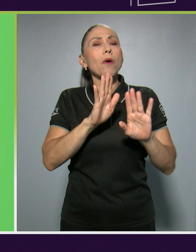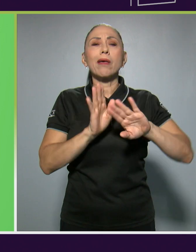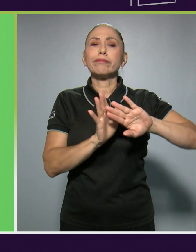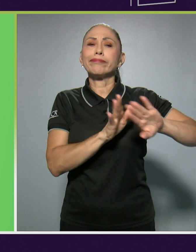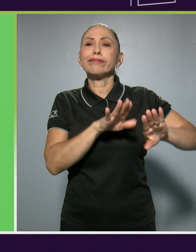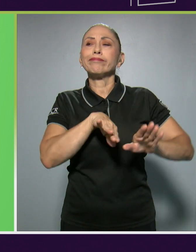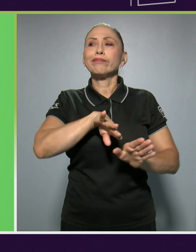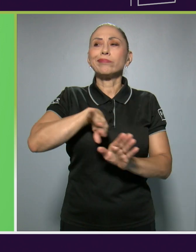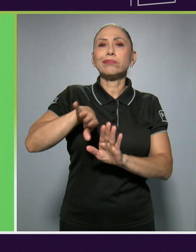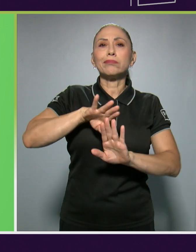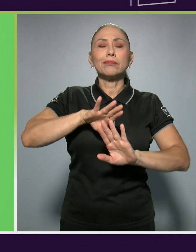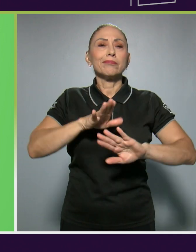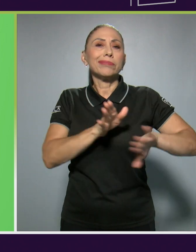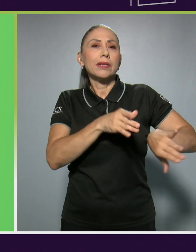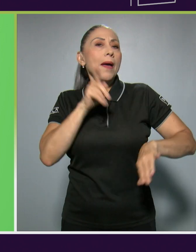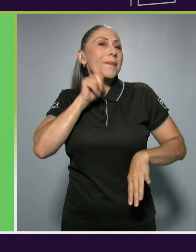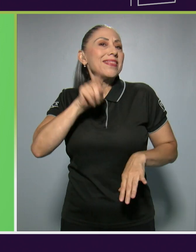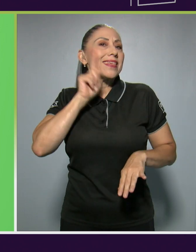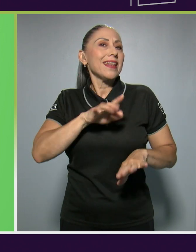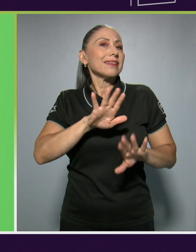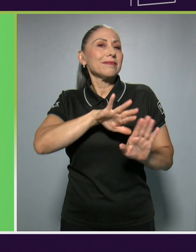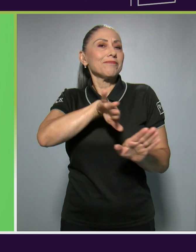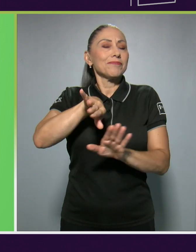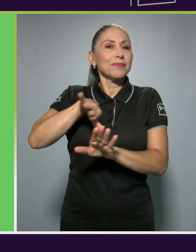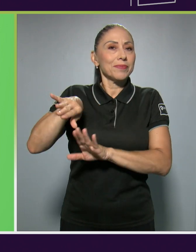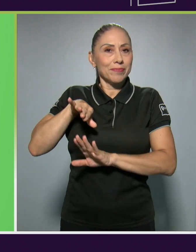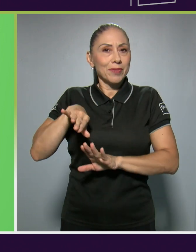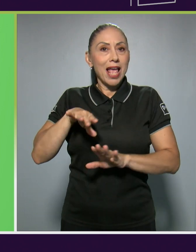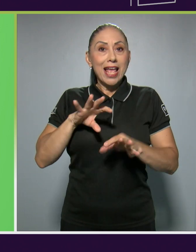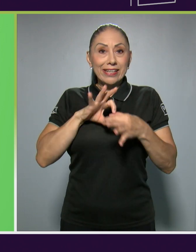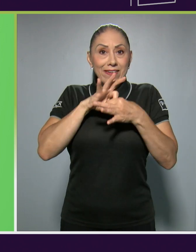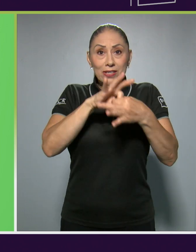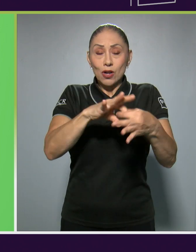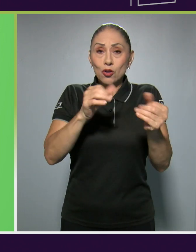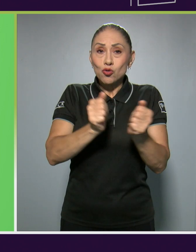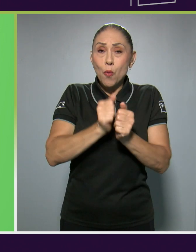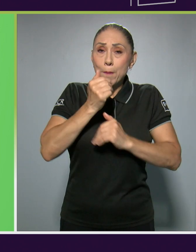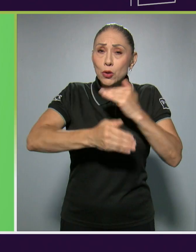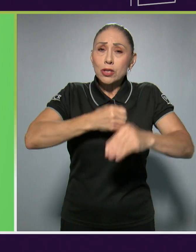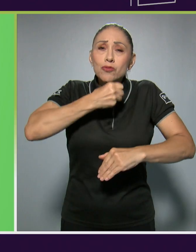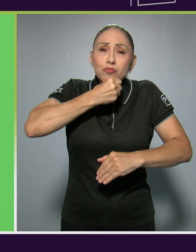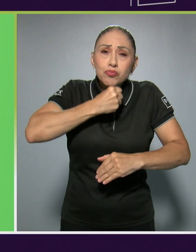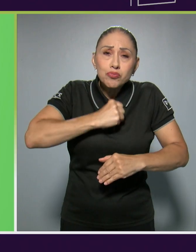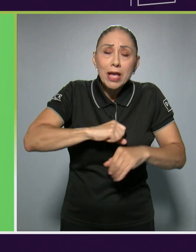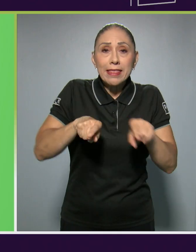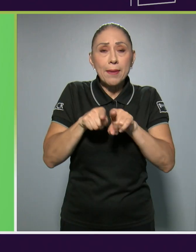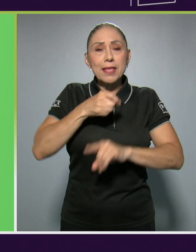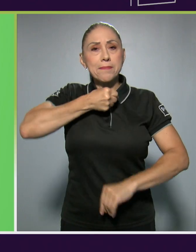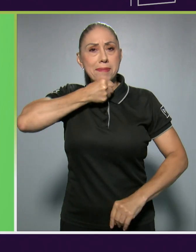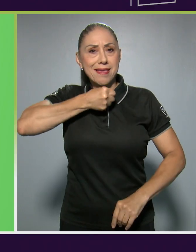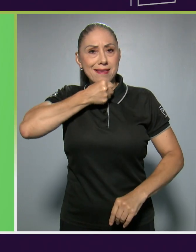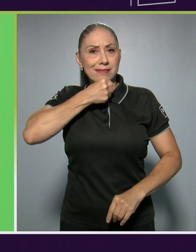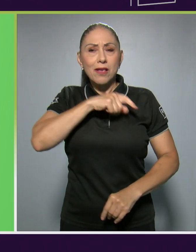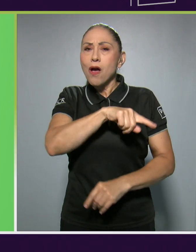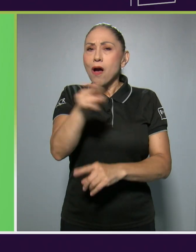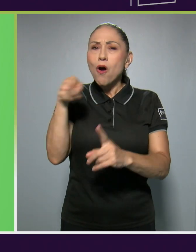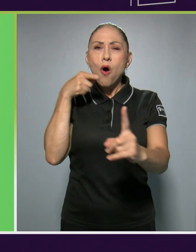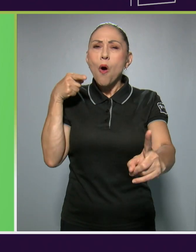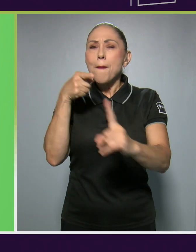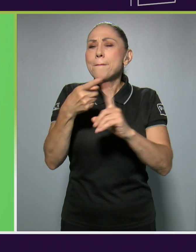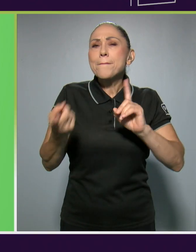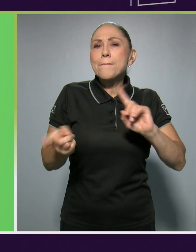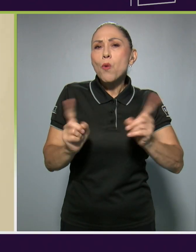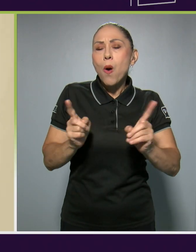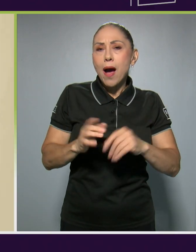sobre tanto el proceso de envejecimiento como de la vejez misma, ¿verdad? ¿Cuál es el objetivo que tienen al final de cuentas con la